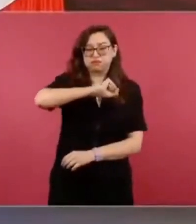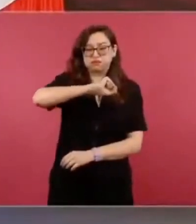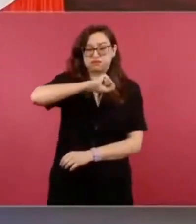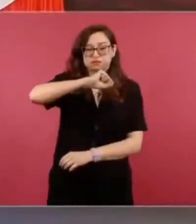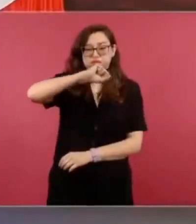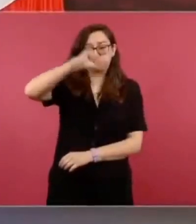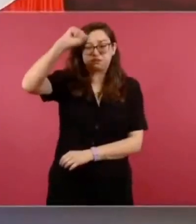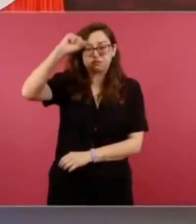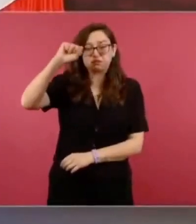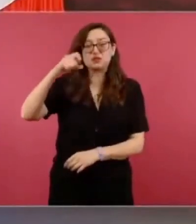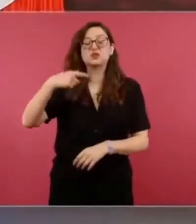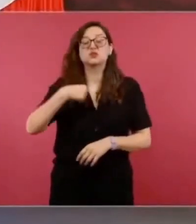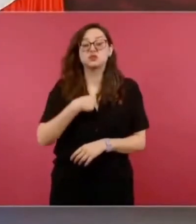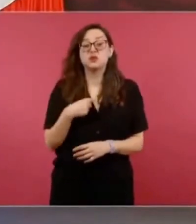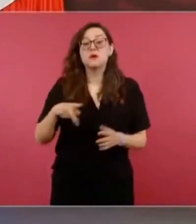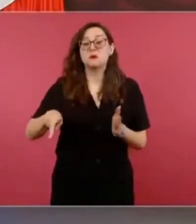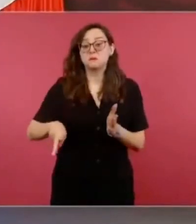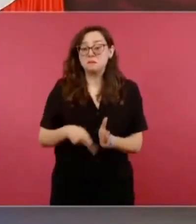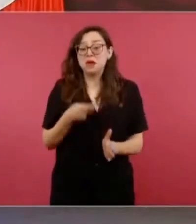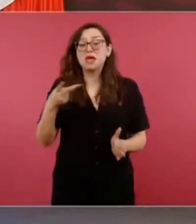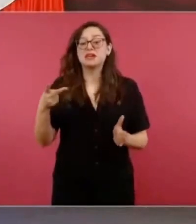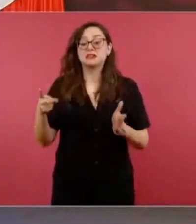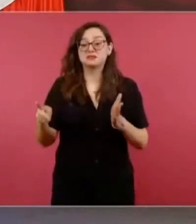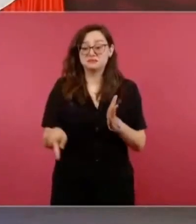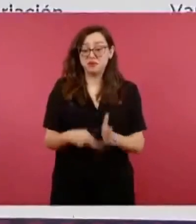aunque yo lo repita y lo repita y lo repita,